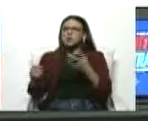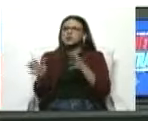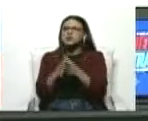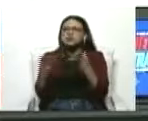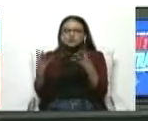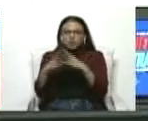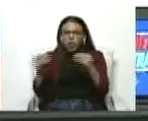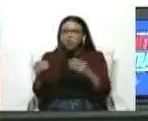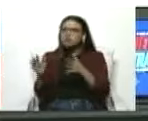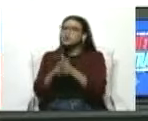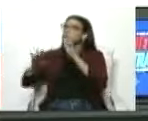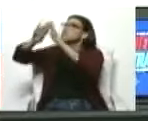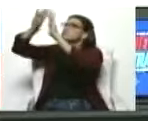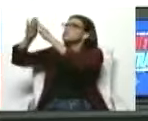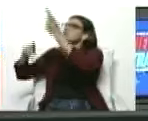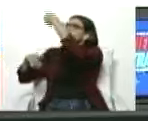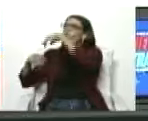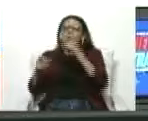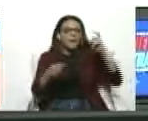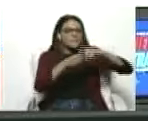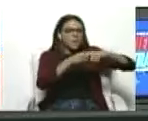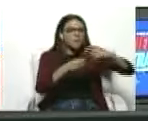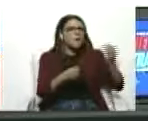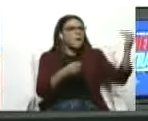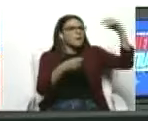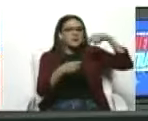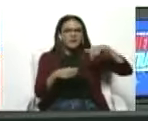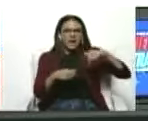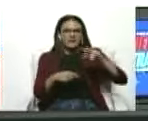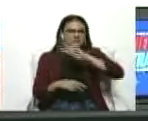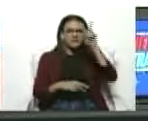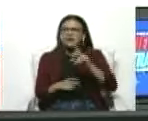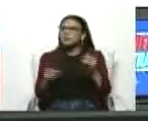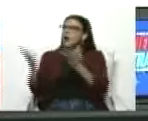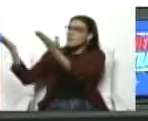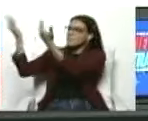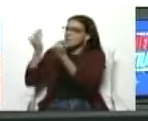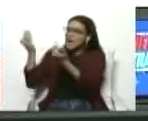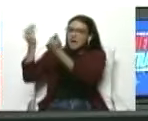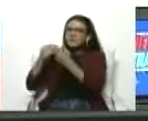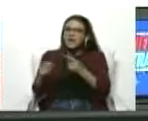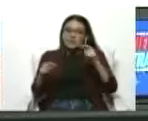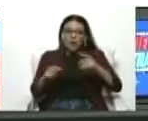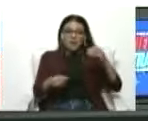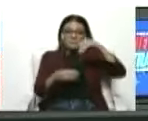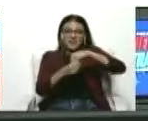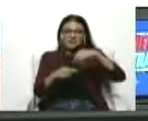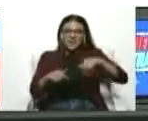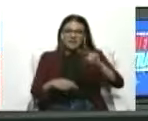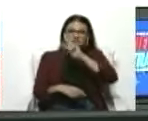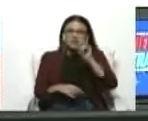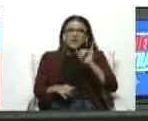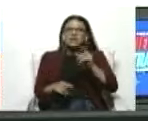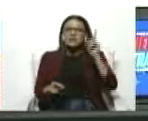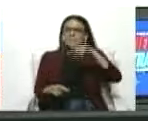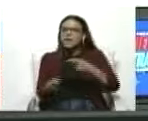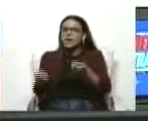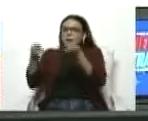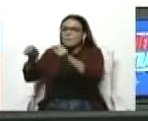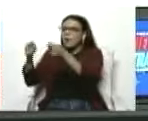país. Nosotros no, nosotros tenemos una propuesta presentada por el hermano presidente Nicolás